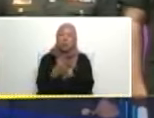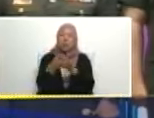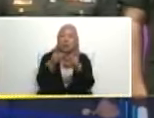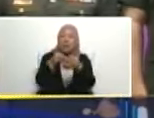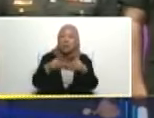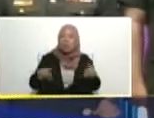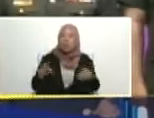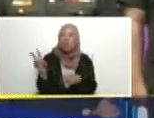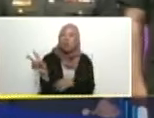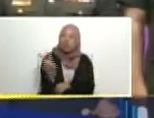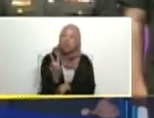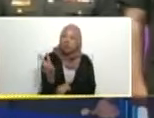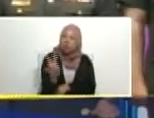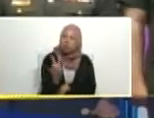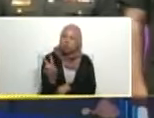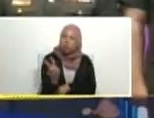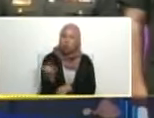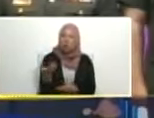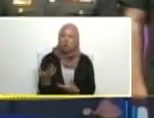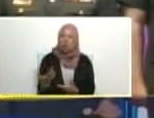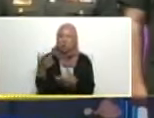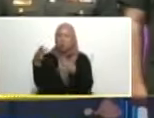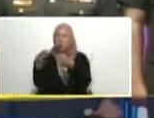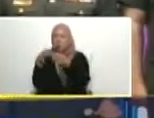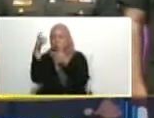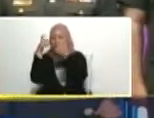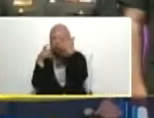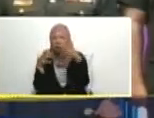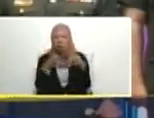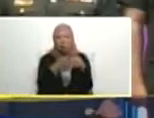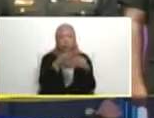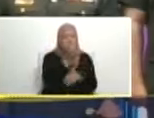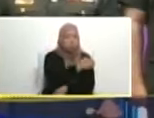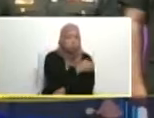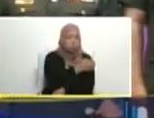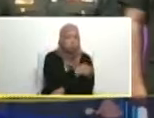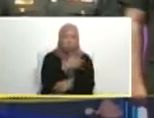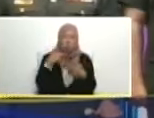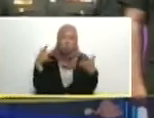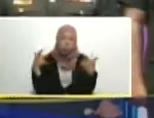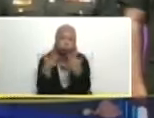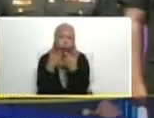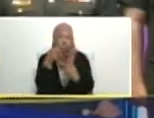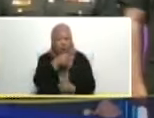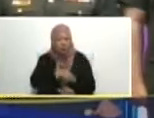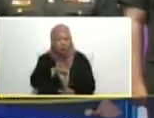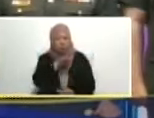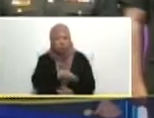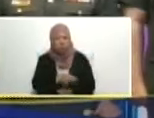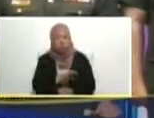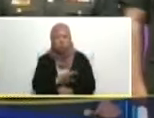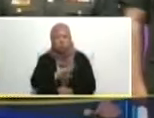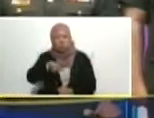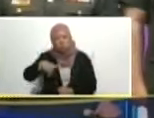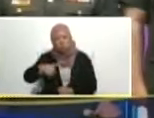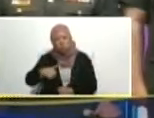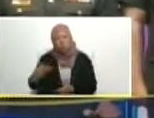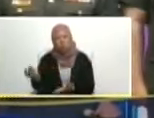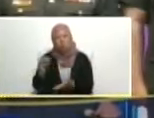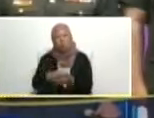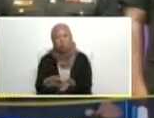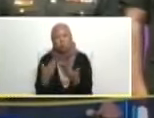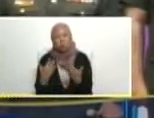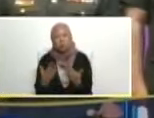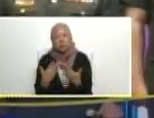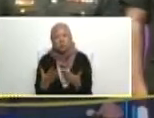sociedad venezolana, de irnos a la guerra unos a los otros, la guerra civil. Son los intentos